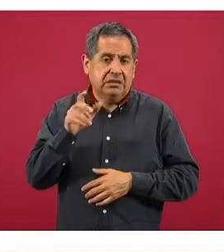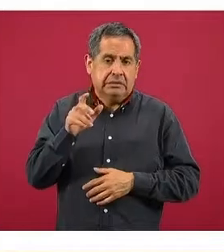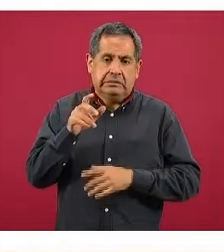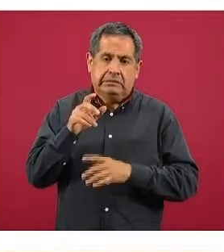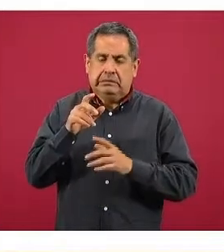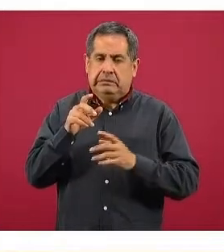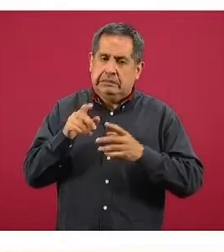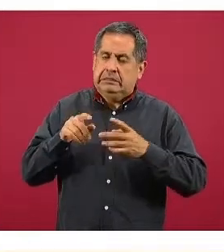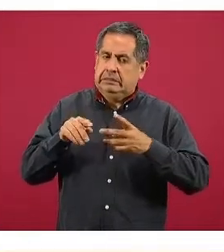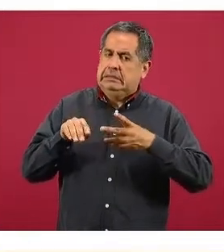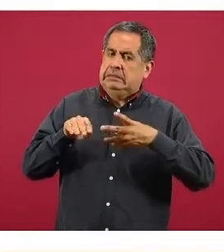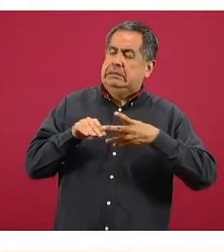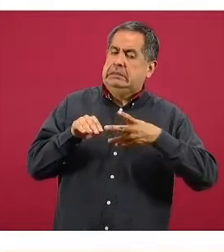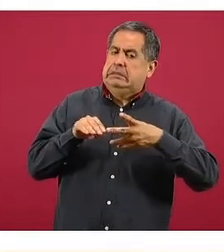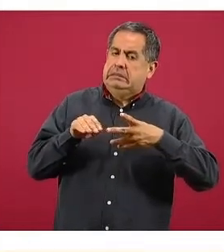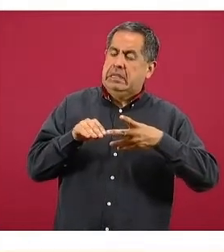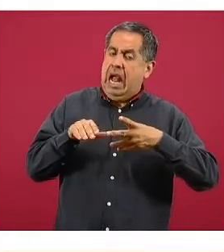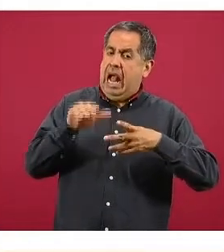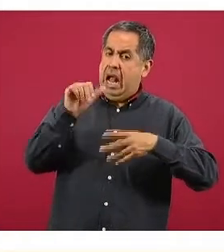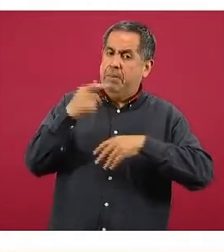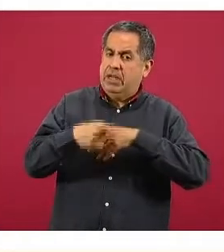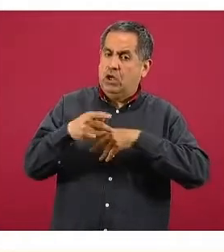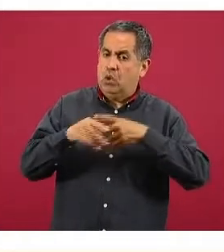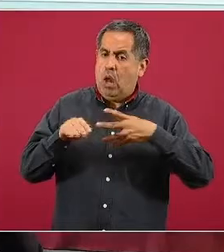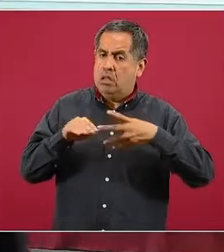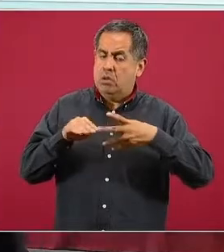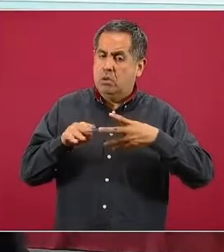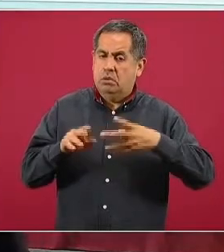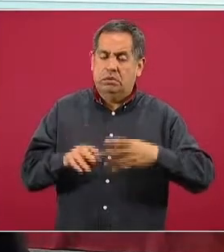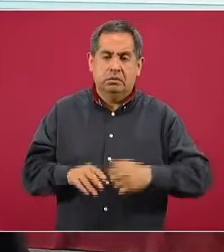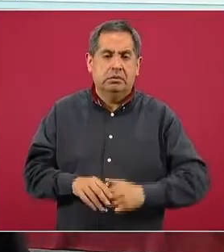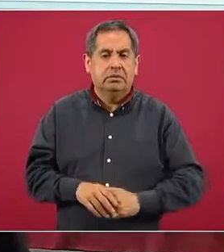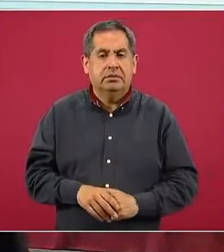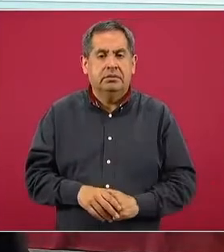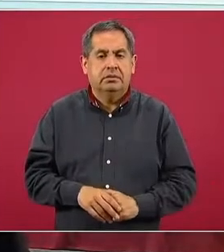nivel de riesgo alto. La siguiente, por favor.